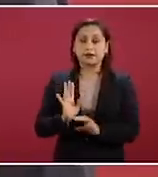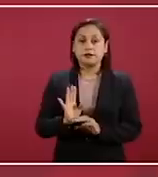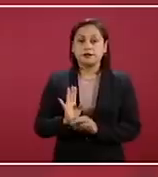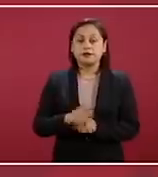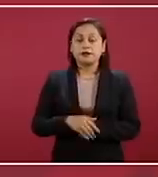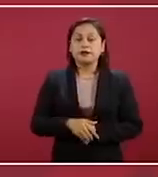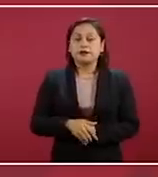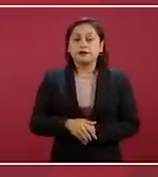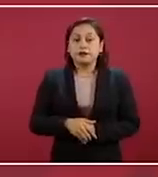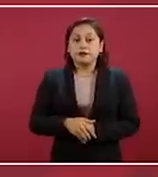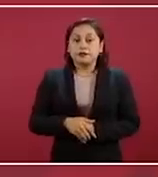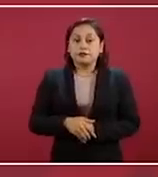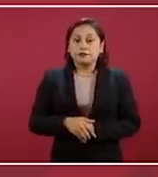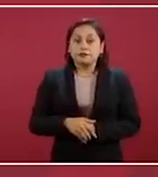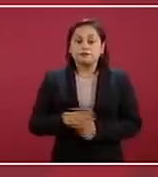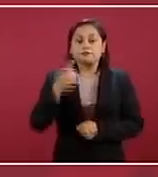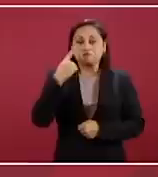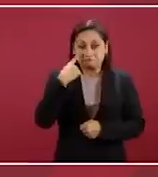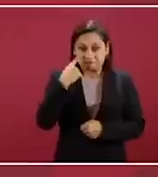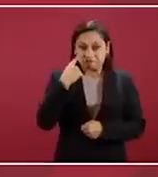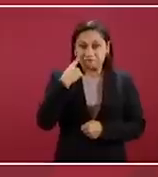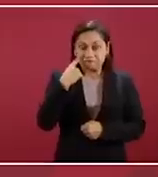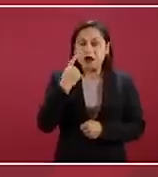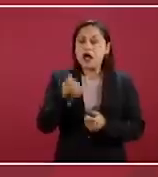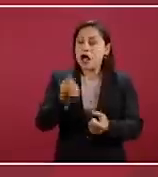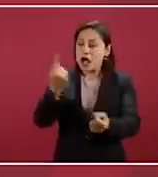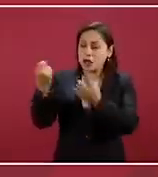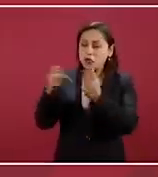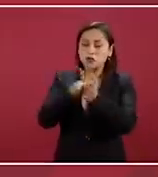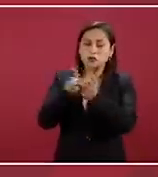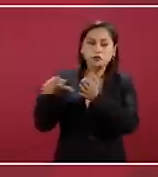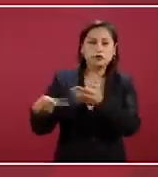periódicos especializados en finanzas,